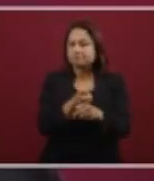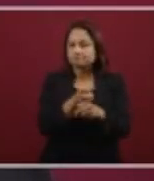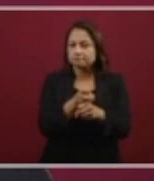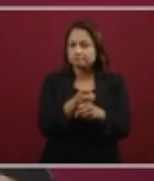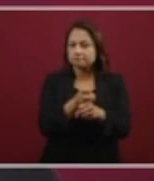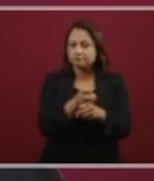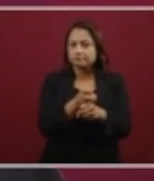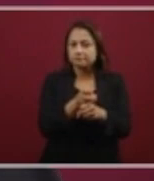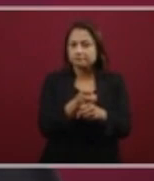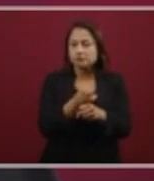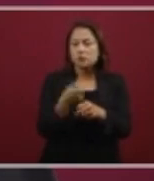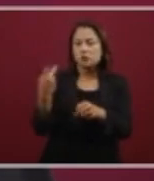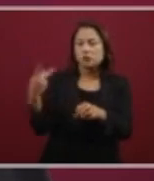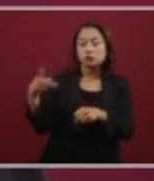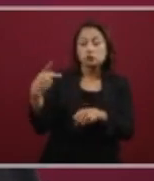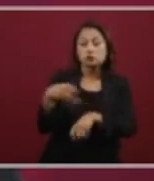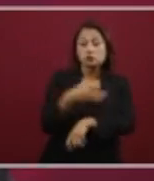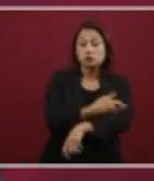sus familias,